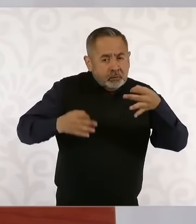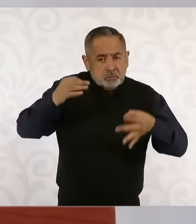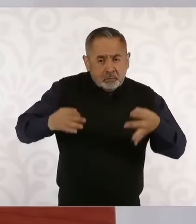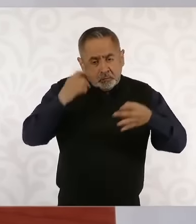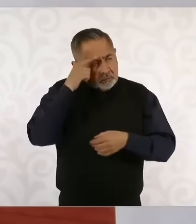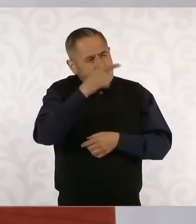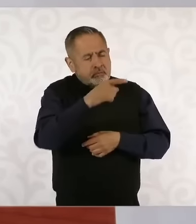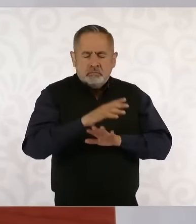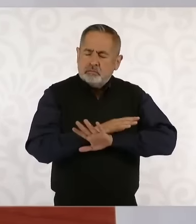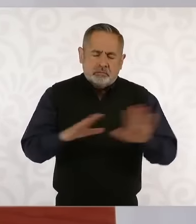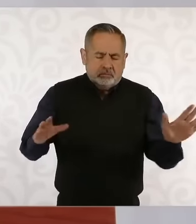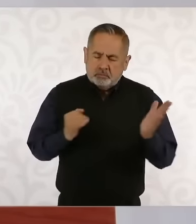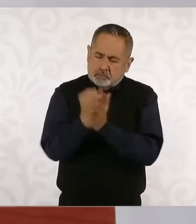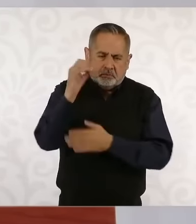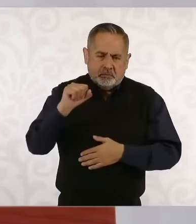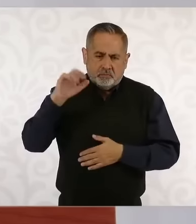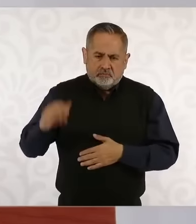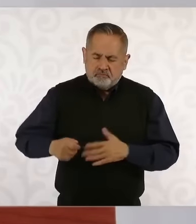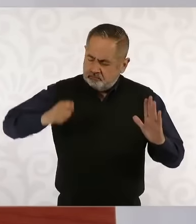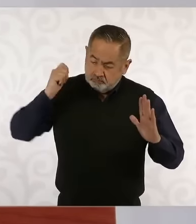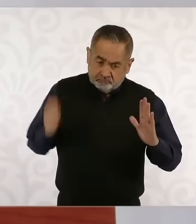Eso es la ley. Ahora,